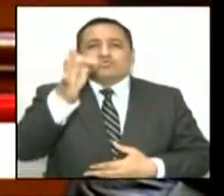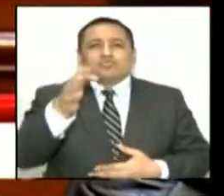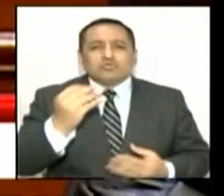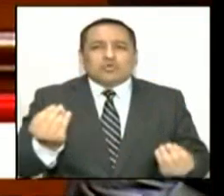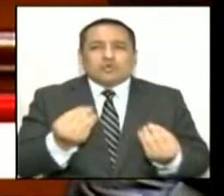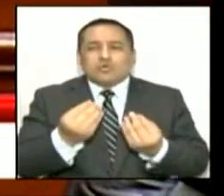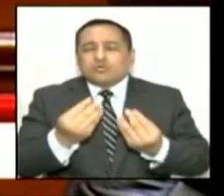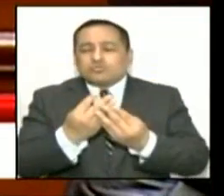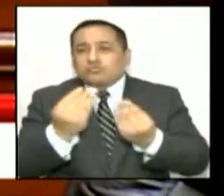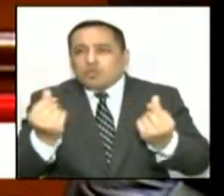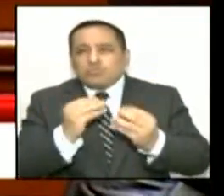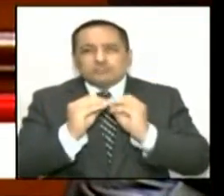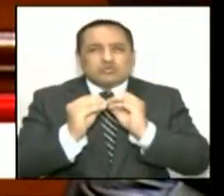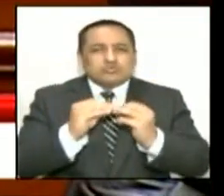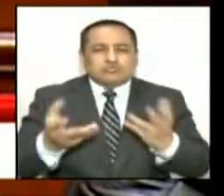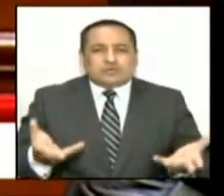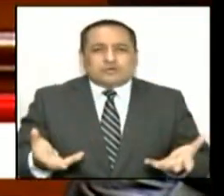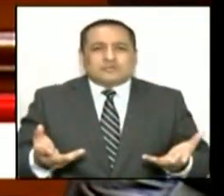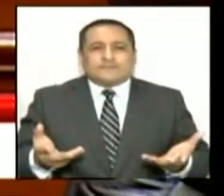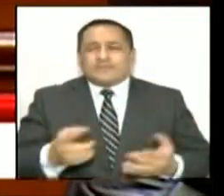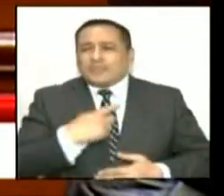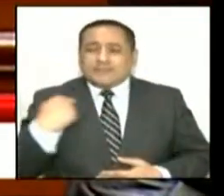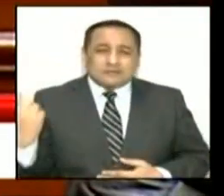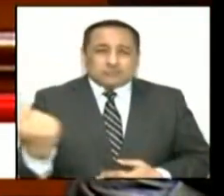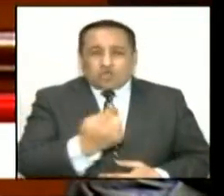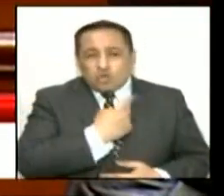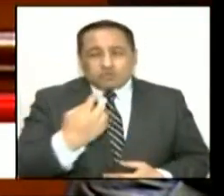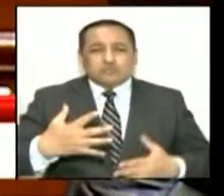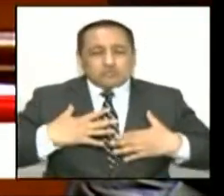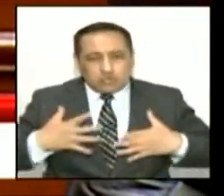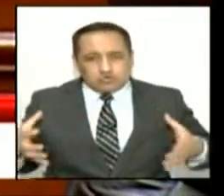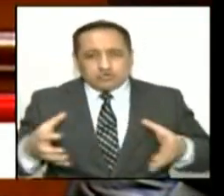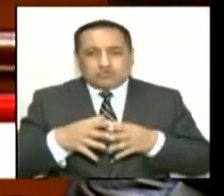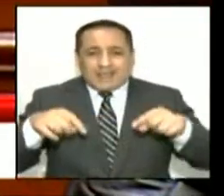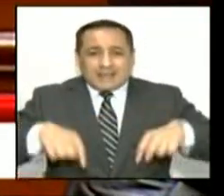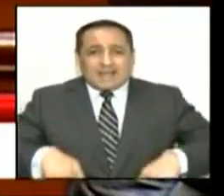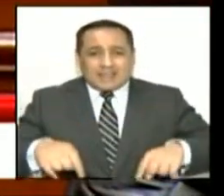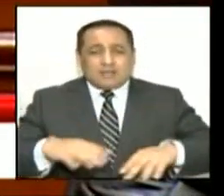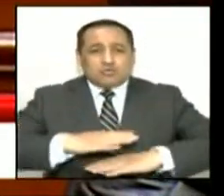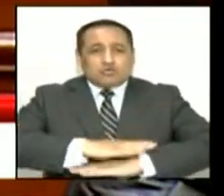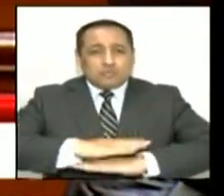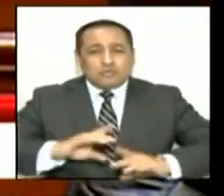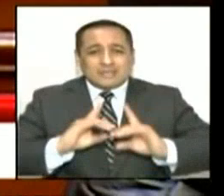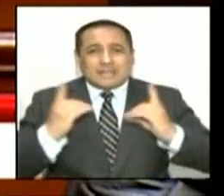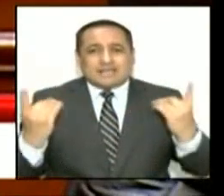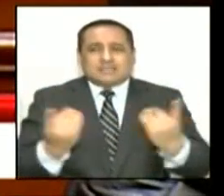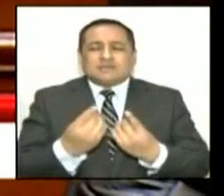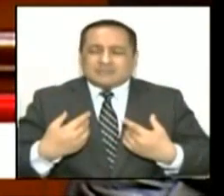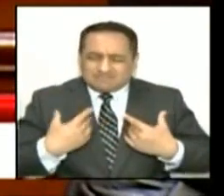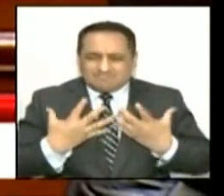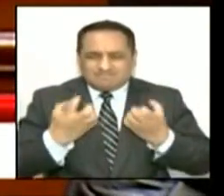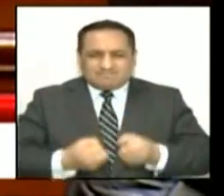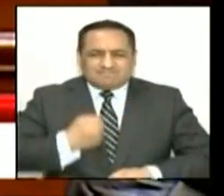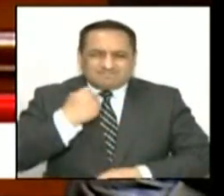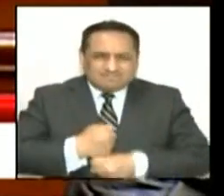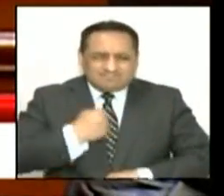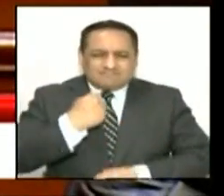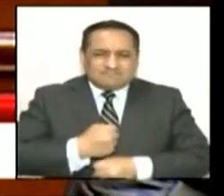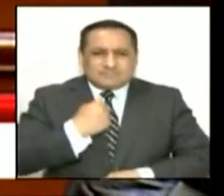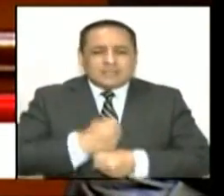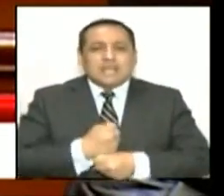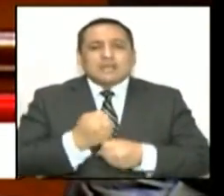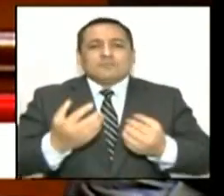un futuro. Todos ustedes y nosotros, y desde la mesa directiva, haremos todo lo posible